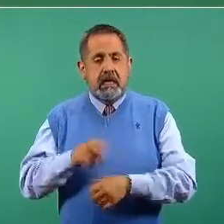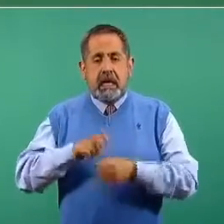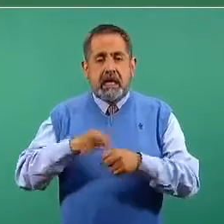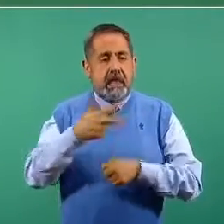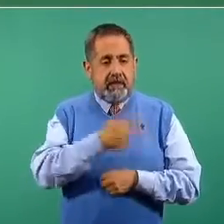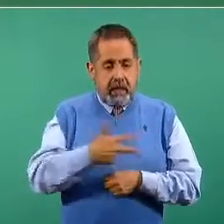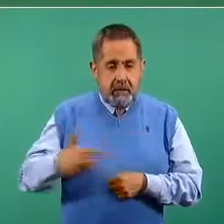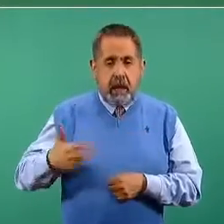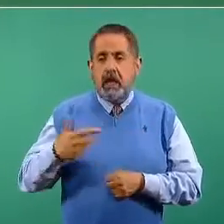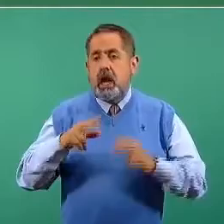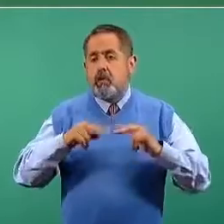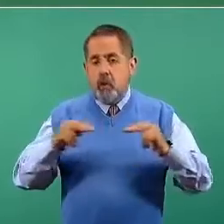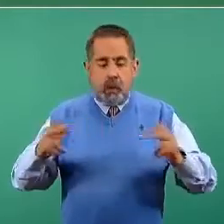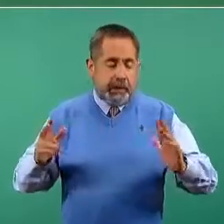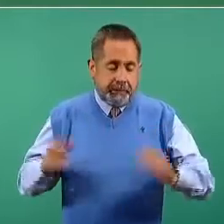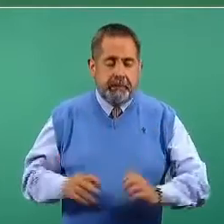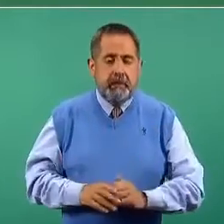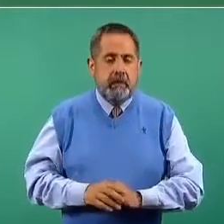Dinamarca y en Noruega.